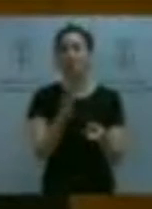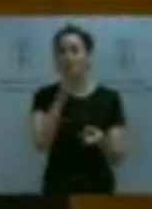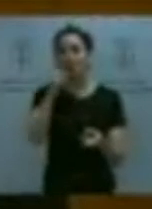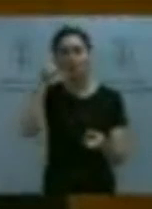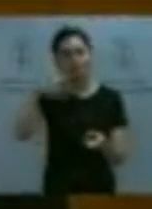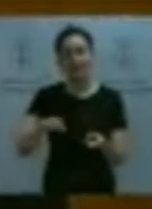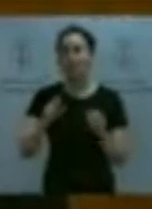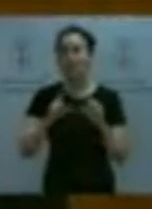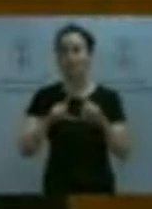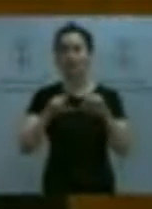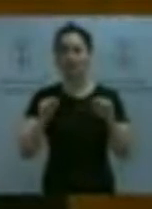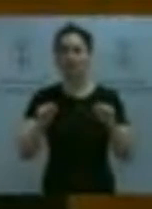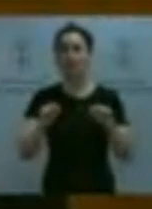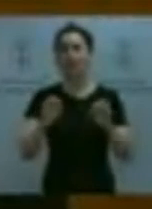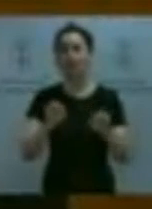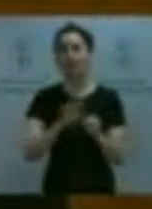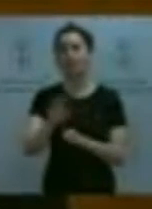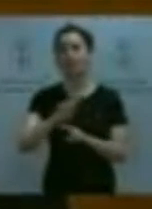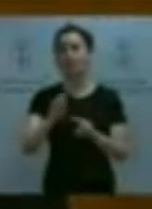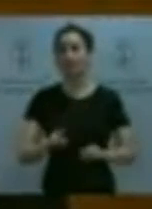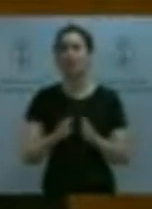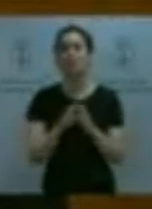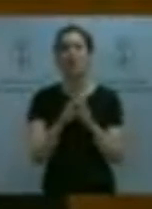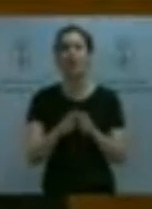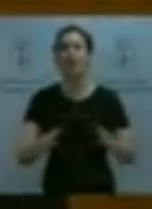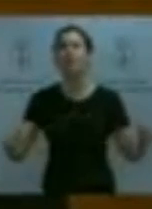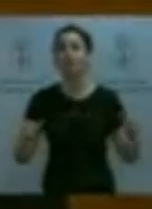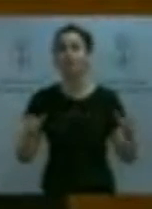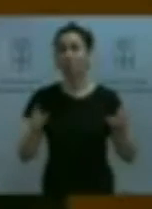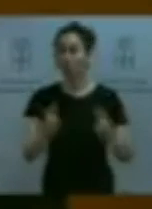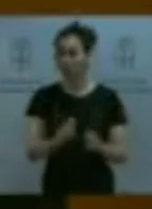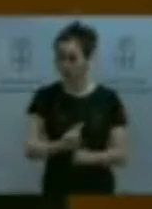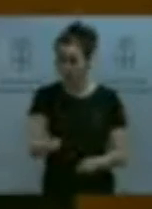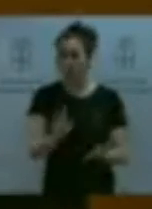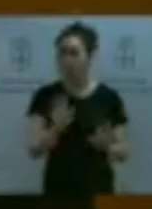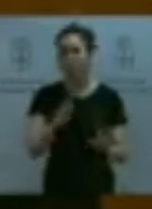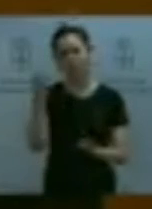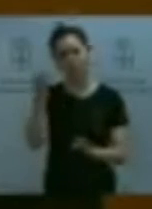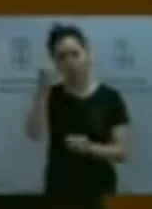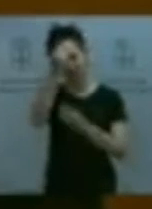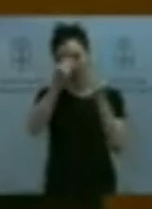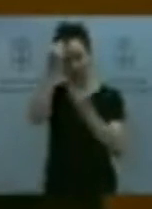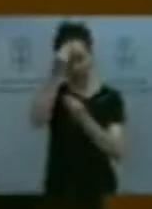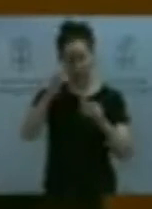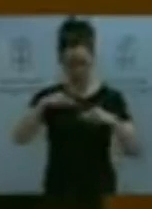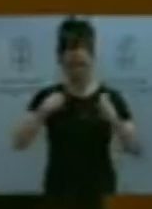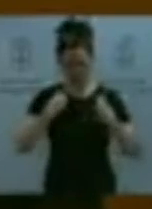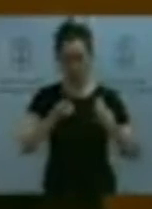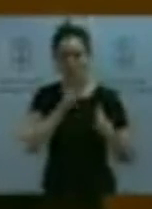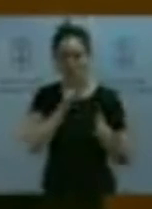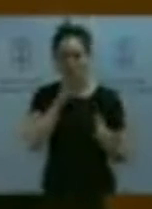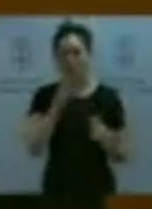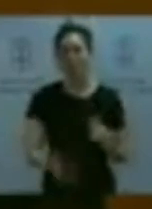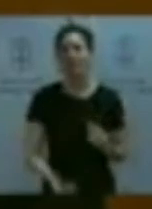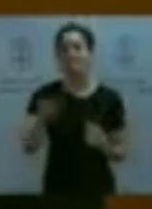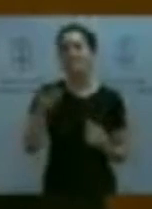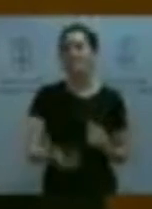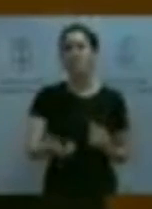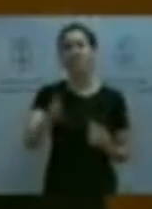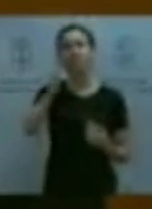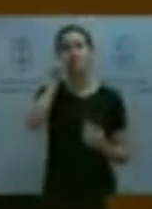noticia. Pero debemos reflexionar, consejero, debemos reflexionar de la importancia que el turismo le está dando su gobierno y de los resultados